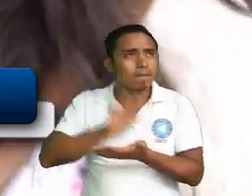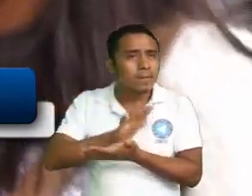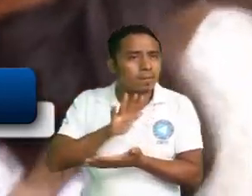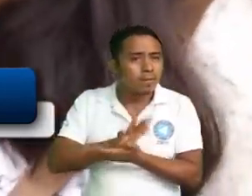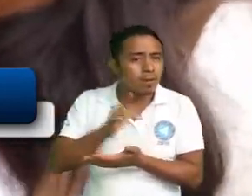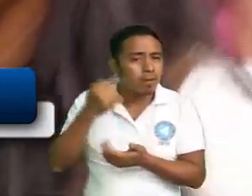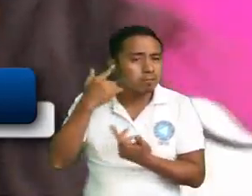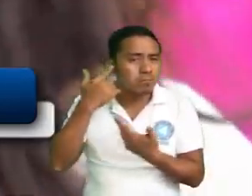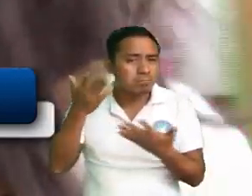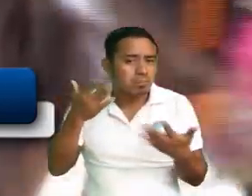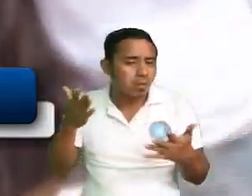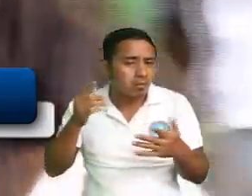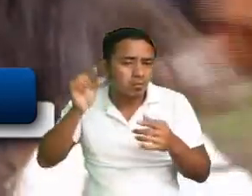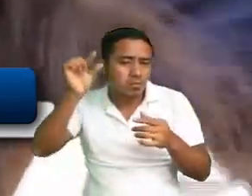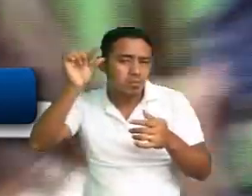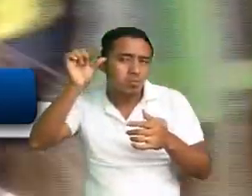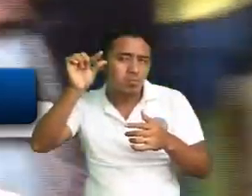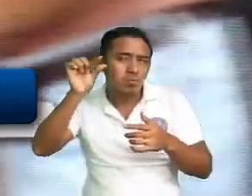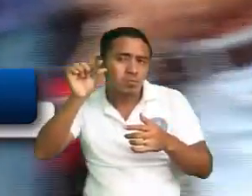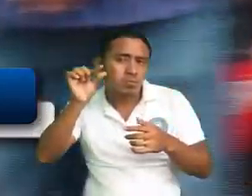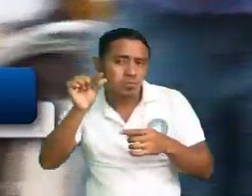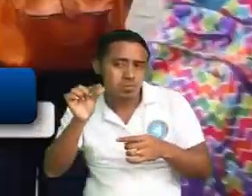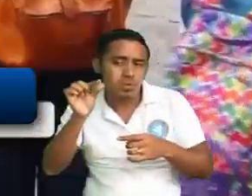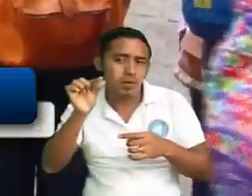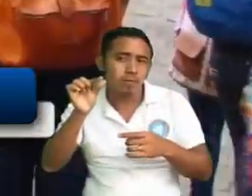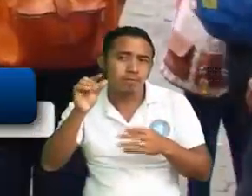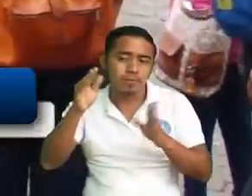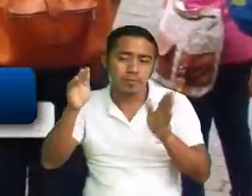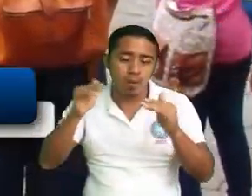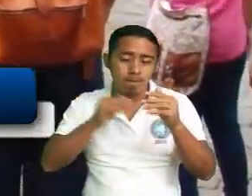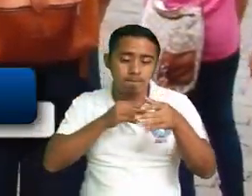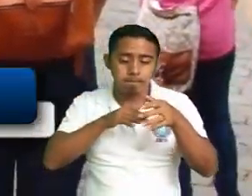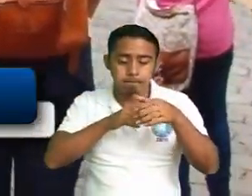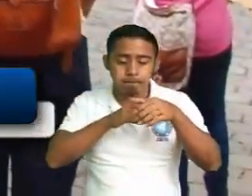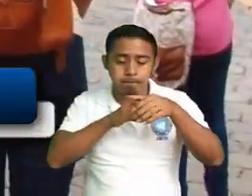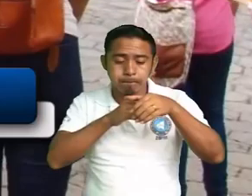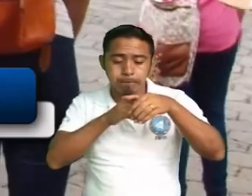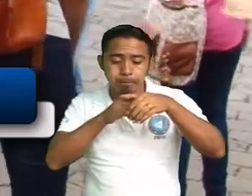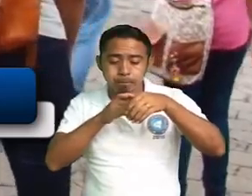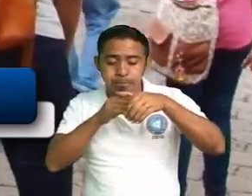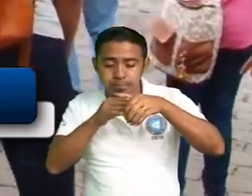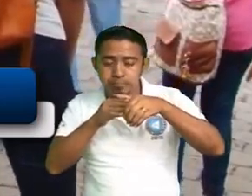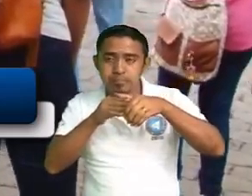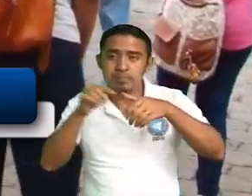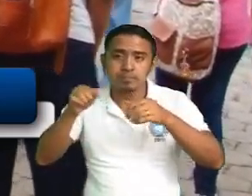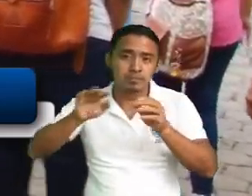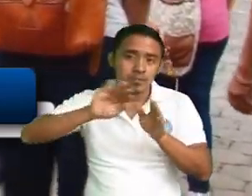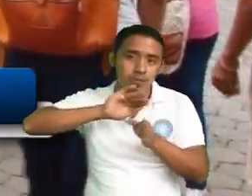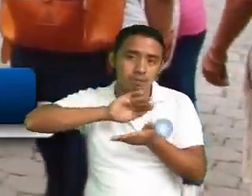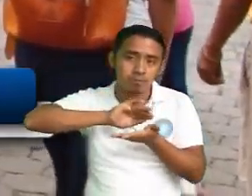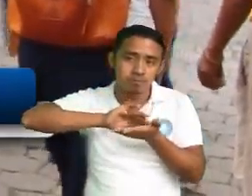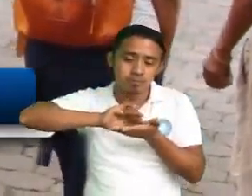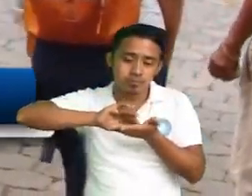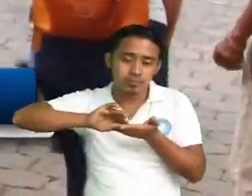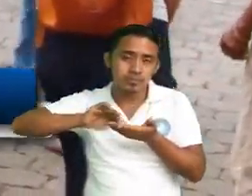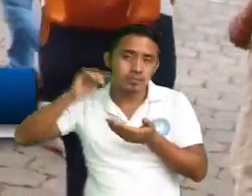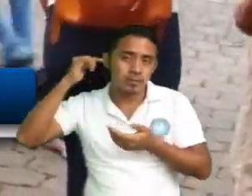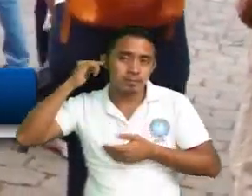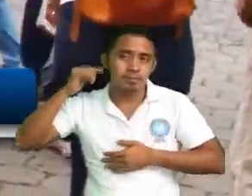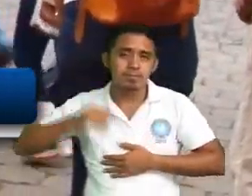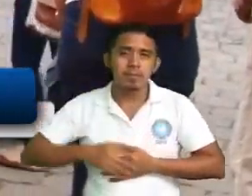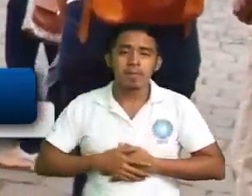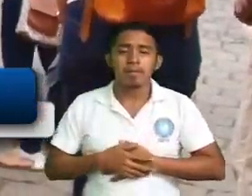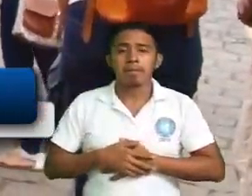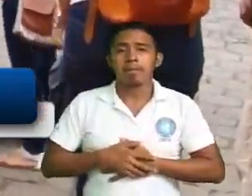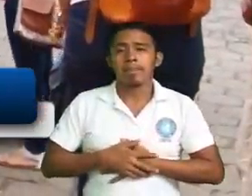por la disminución del calibre del conducto auditivo por la cantidad de cera que se va formando, como un volquete. Claro.